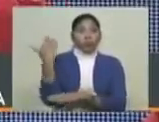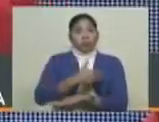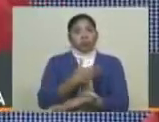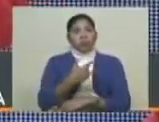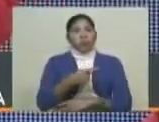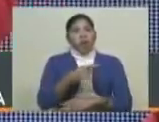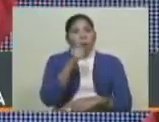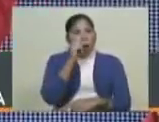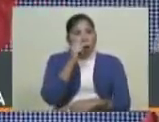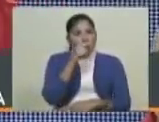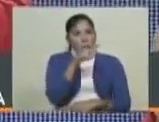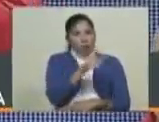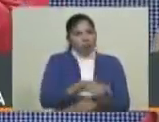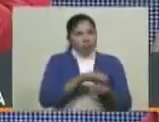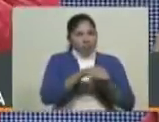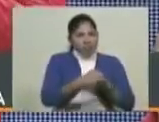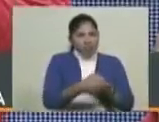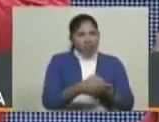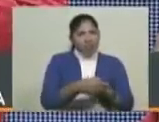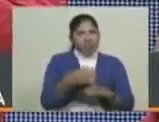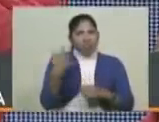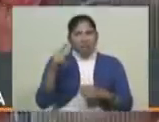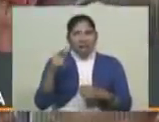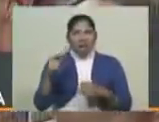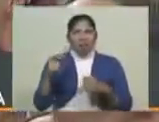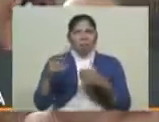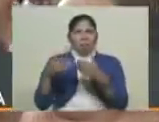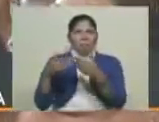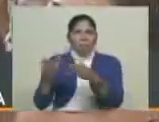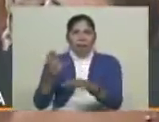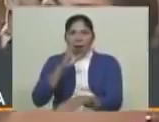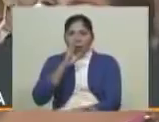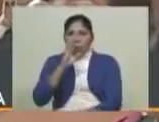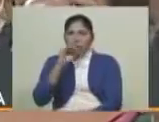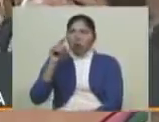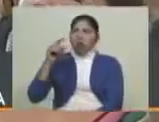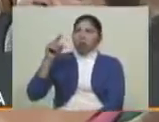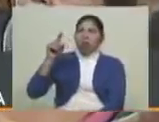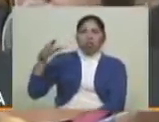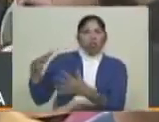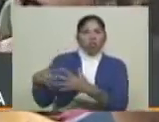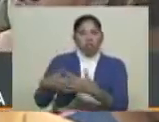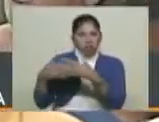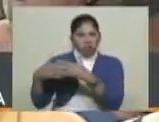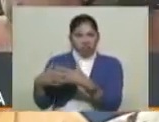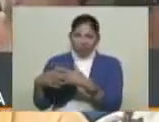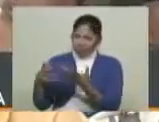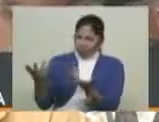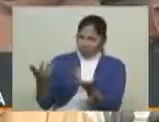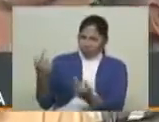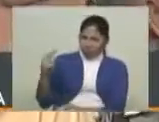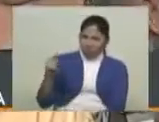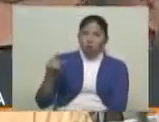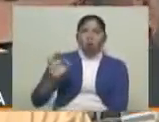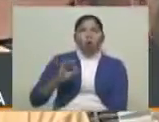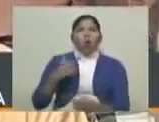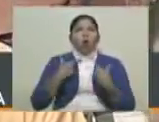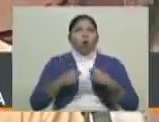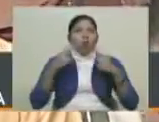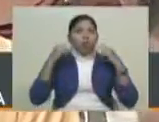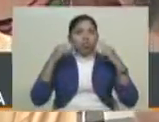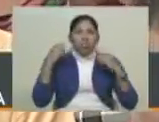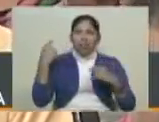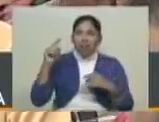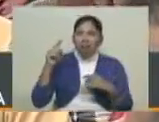Darío Vivas, ¿qué cuentas tiene Darío Vivas en Estados Unidos, vale? ¿Qué cuenta? O para Aristóbulo Isturi, ¿qué cuenta tiene